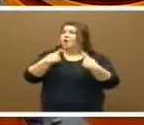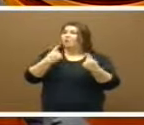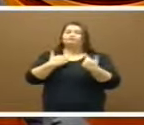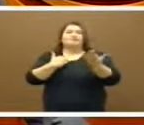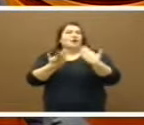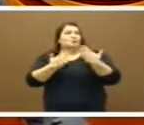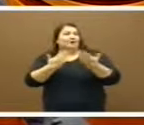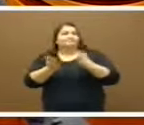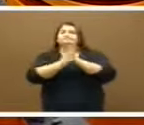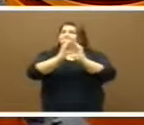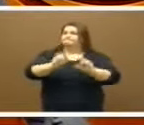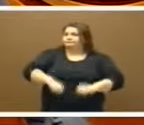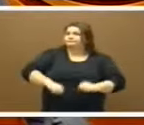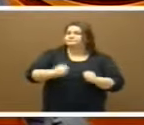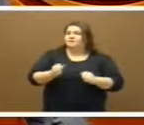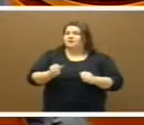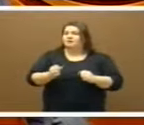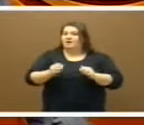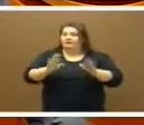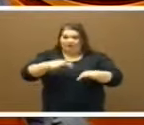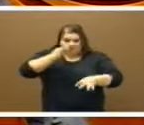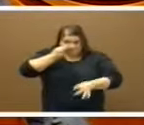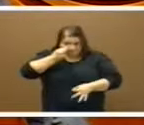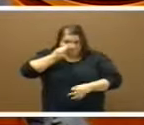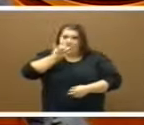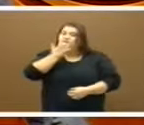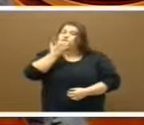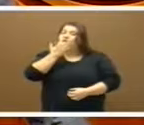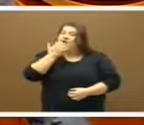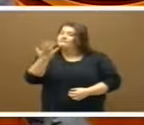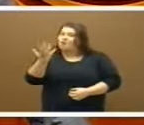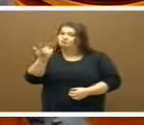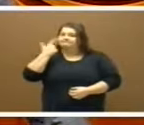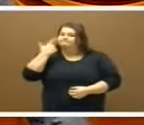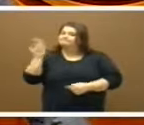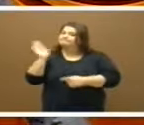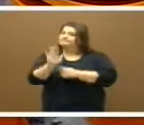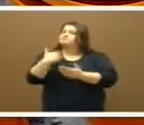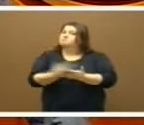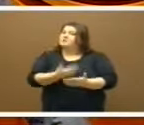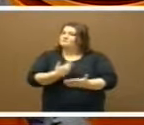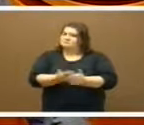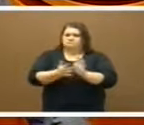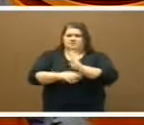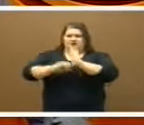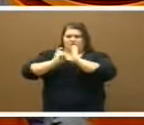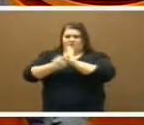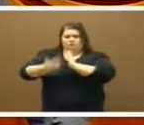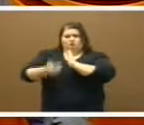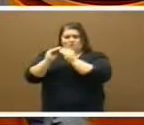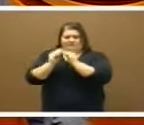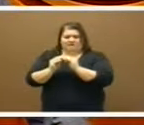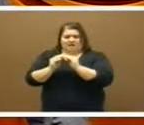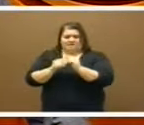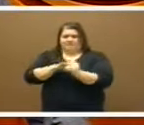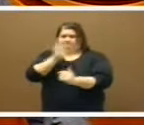acuerdo, consenso, pero luego el ejemplo está aquí. Es decir, modifican leyes importantes